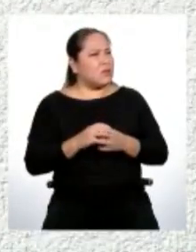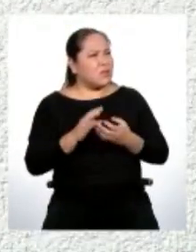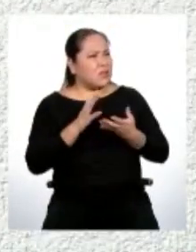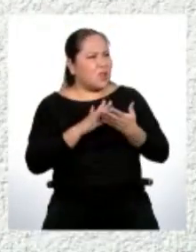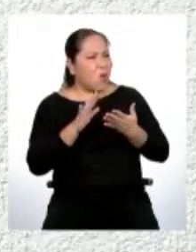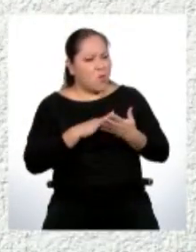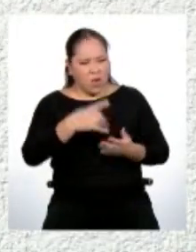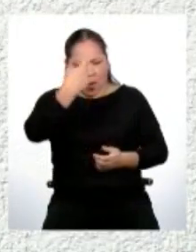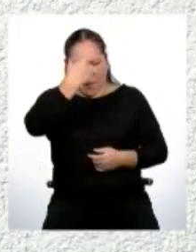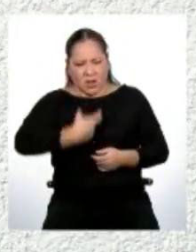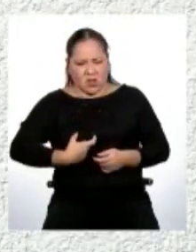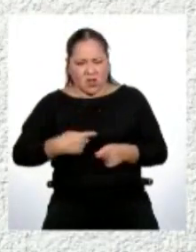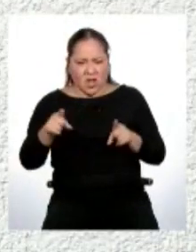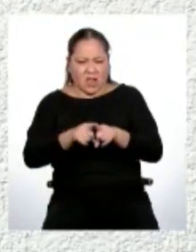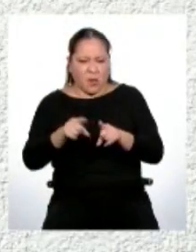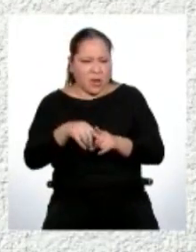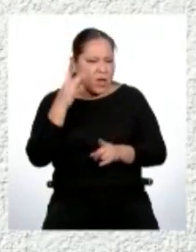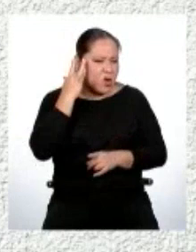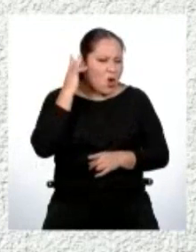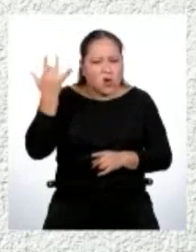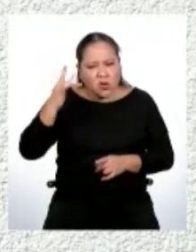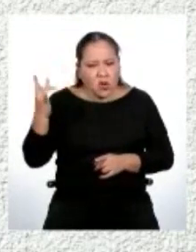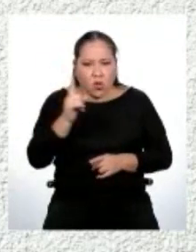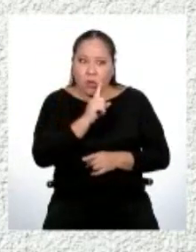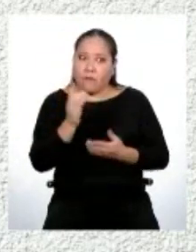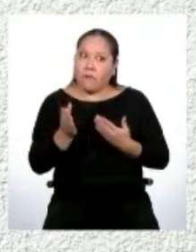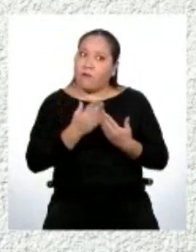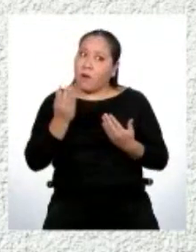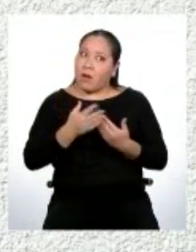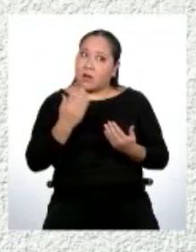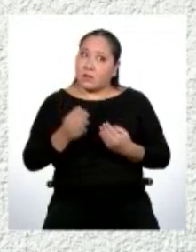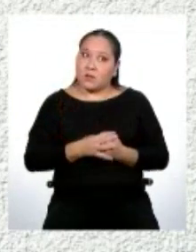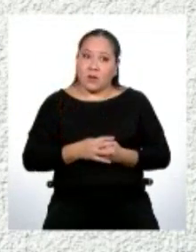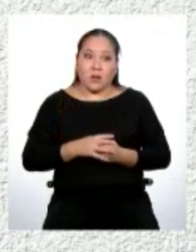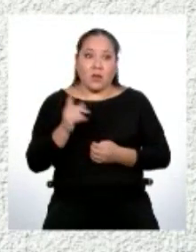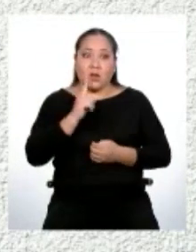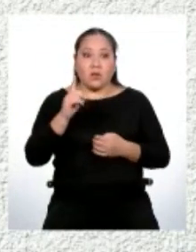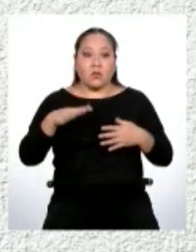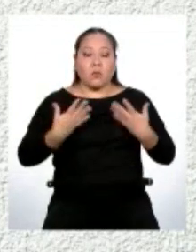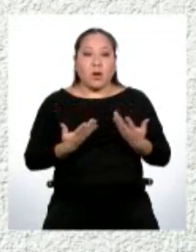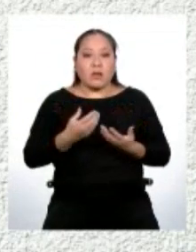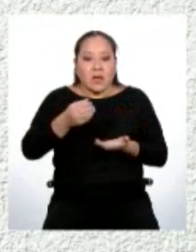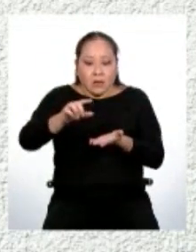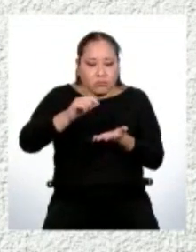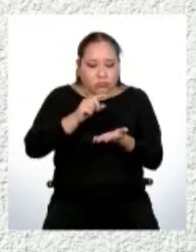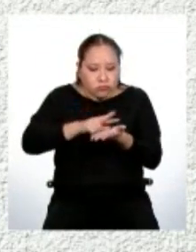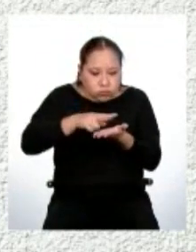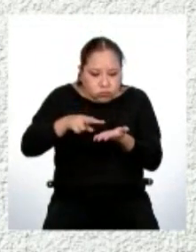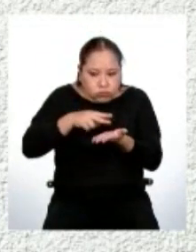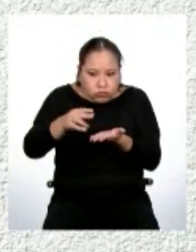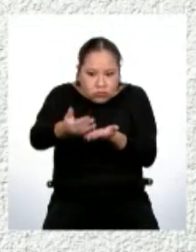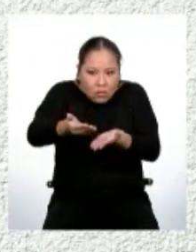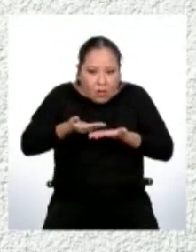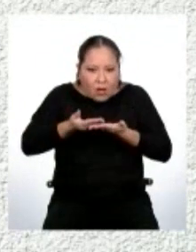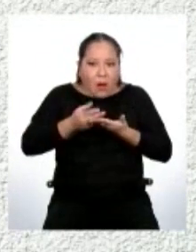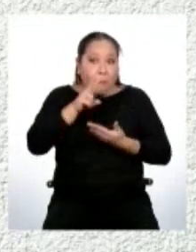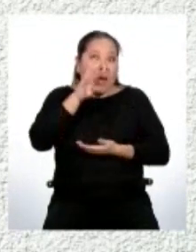un personaje y también los efectos de sonido no es muy fácil que digamos, menos si me acabas de pasar el texto hace 20